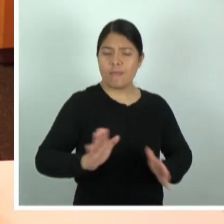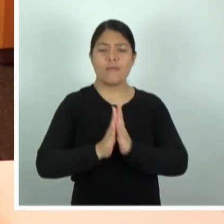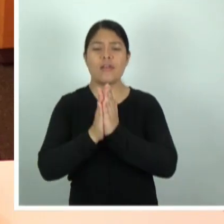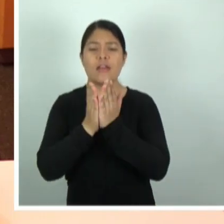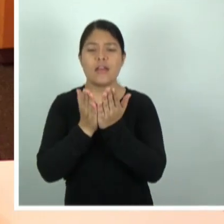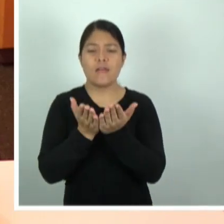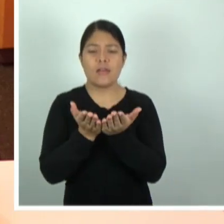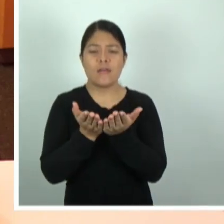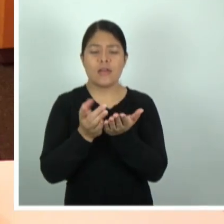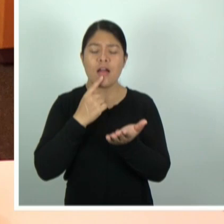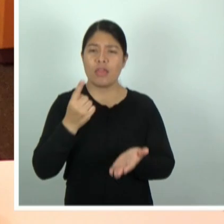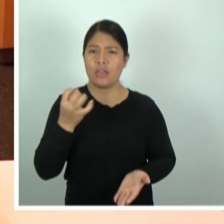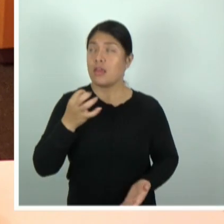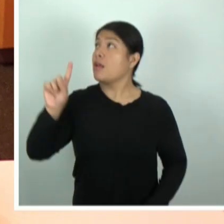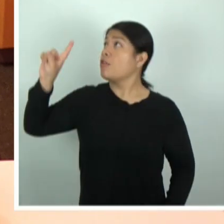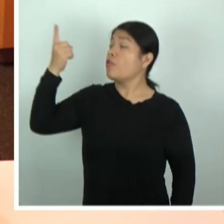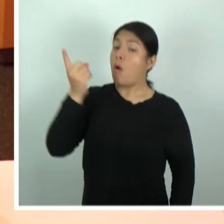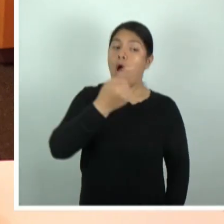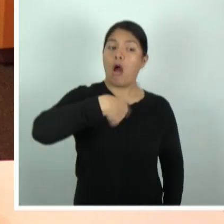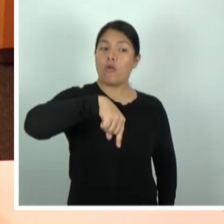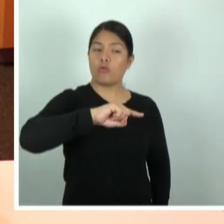Dios nos perdona. Él nos